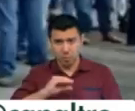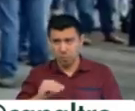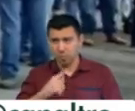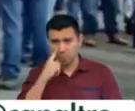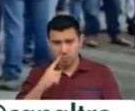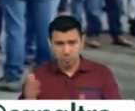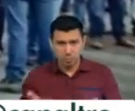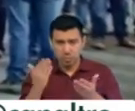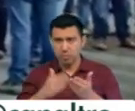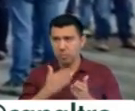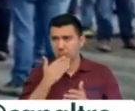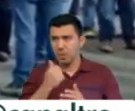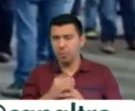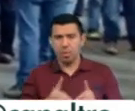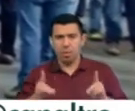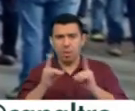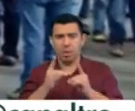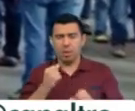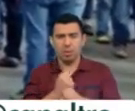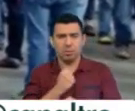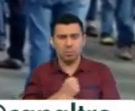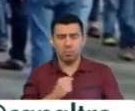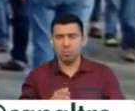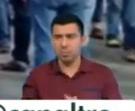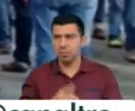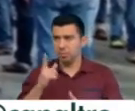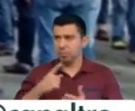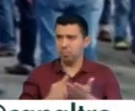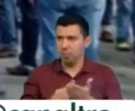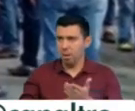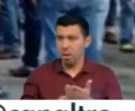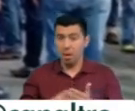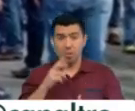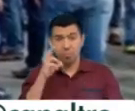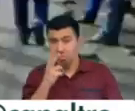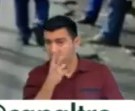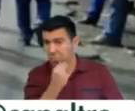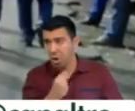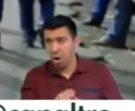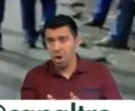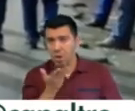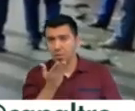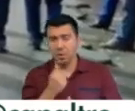actividad digna. Mientras eso se da, ellos se mantendrán en las vías.